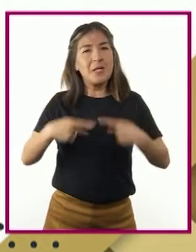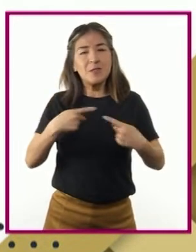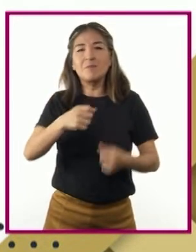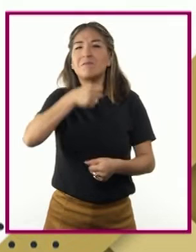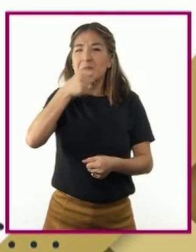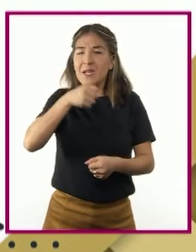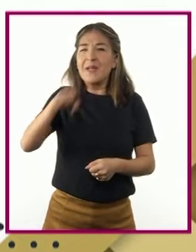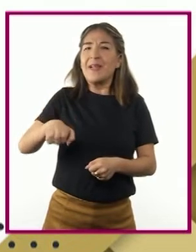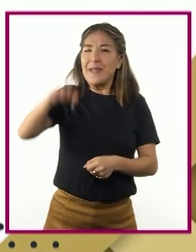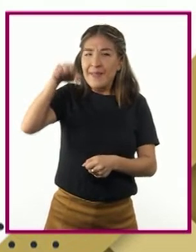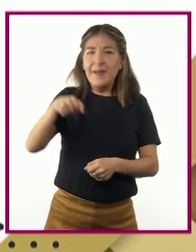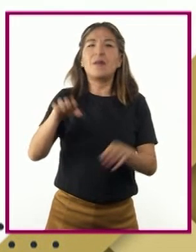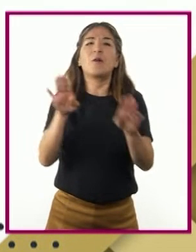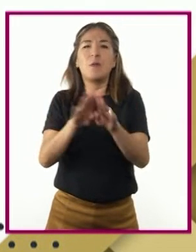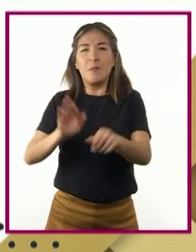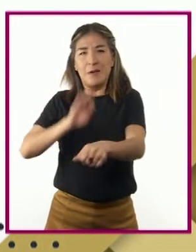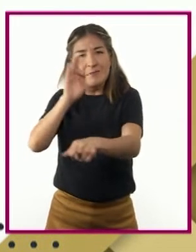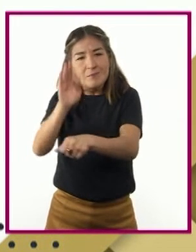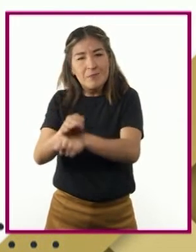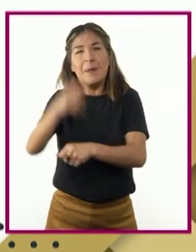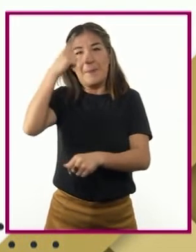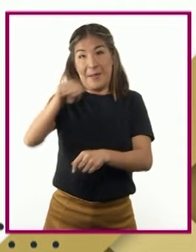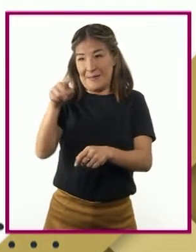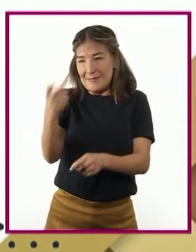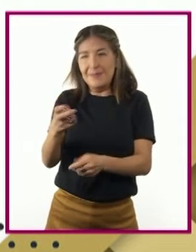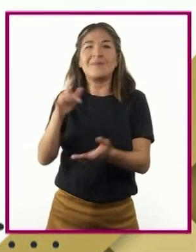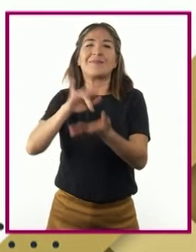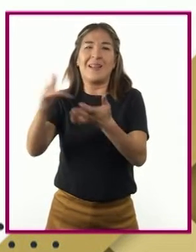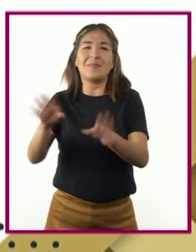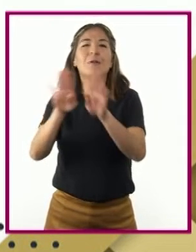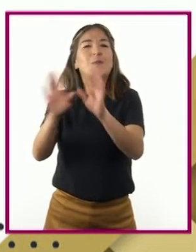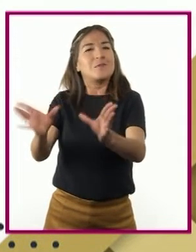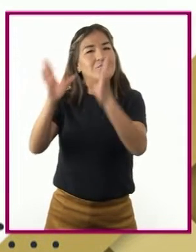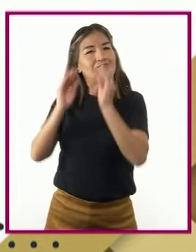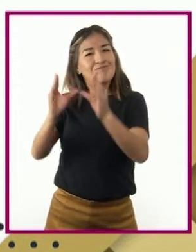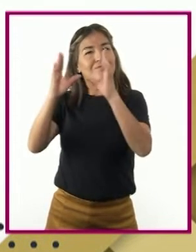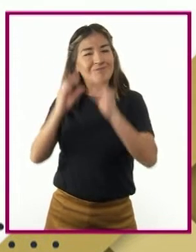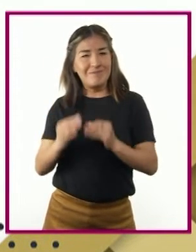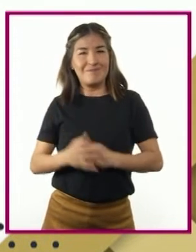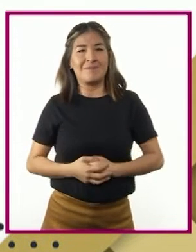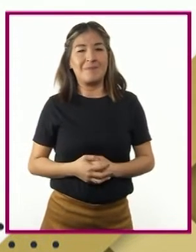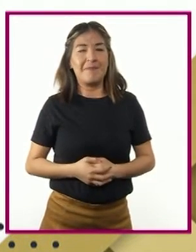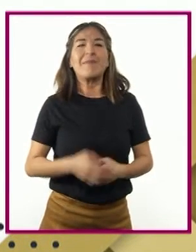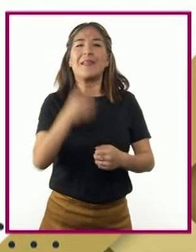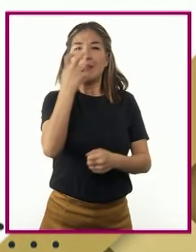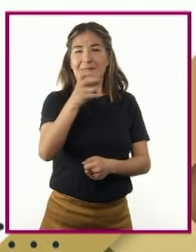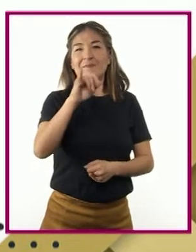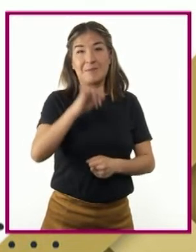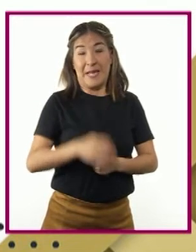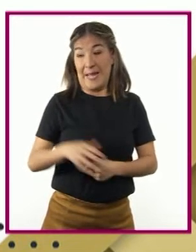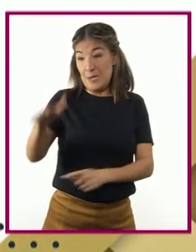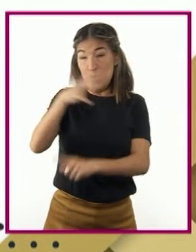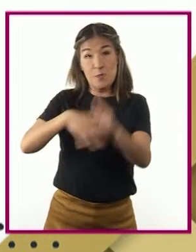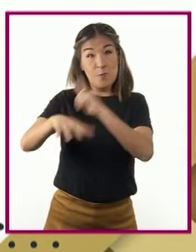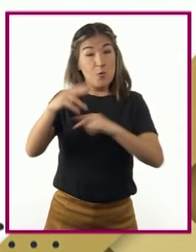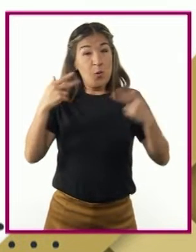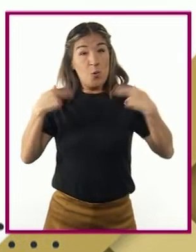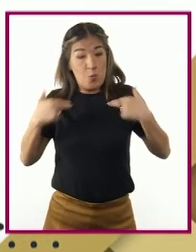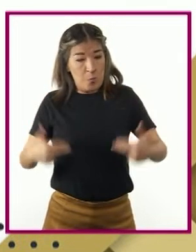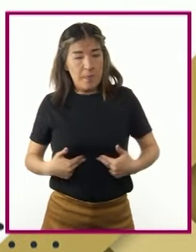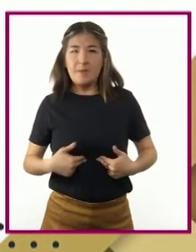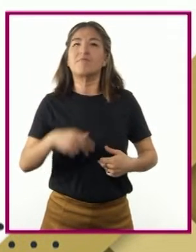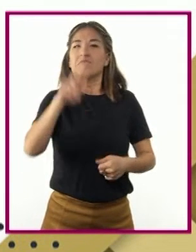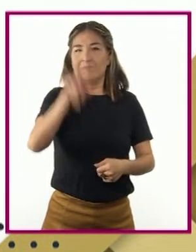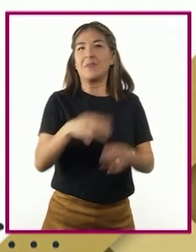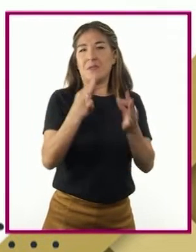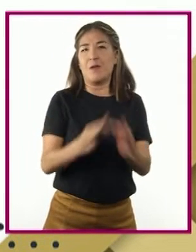de ellos podemos aprender mucho. Así es, todos los seres humanos somos